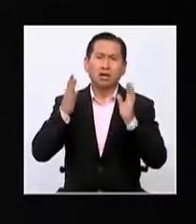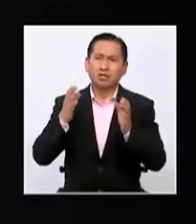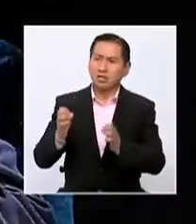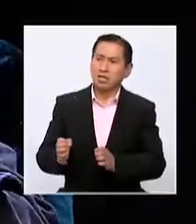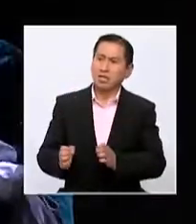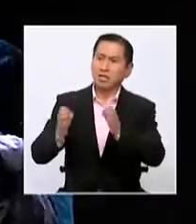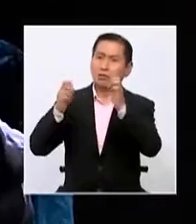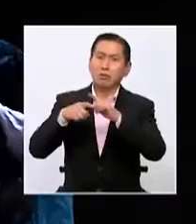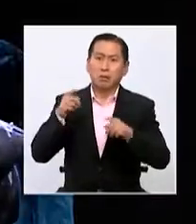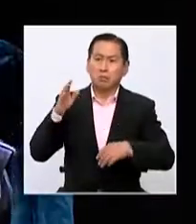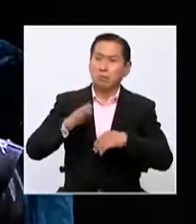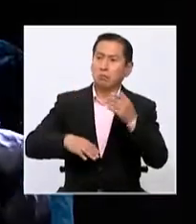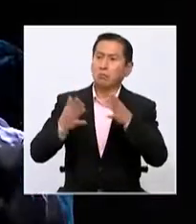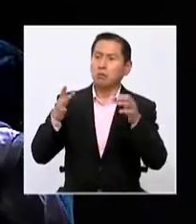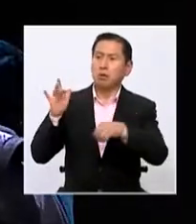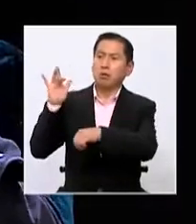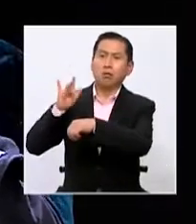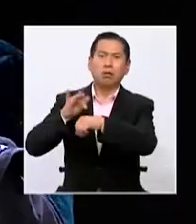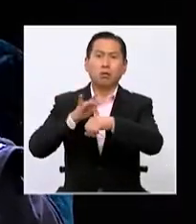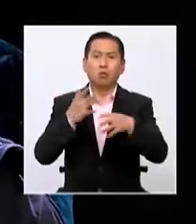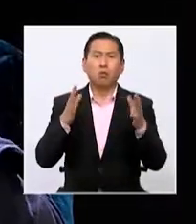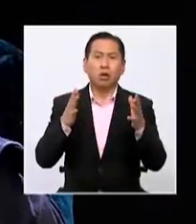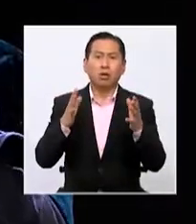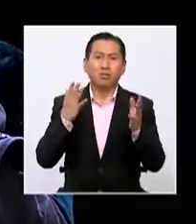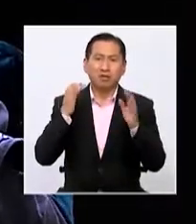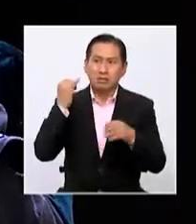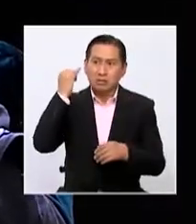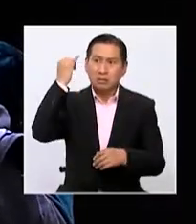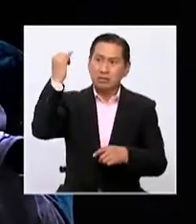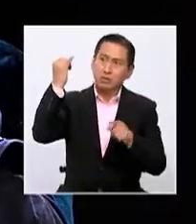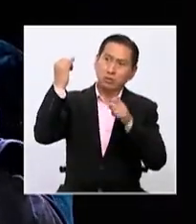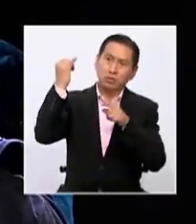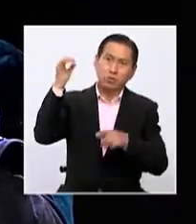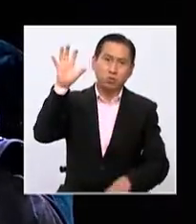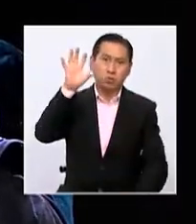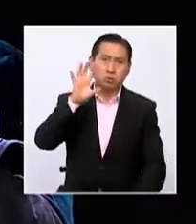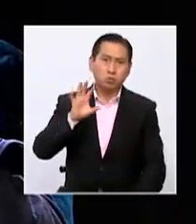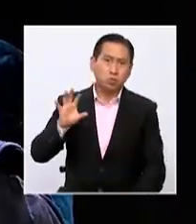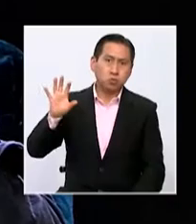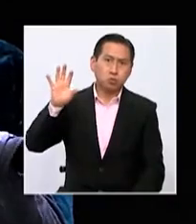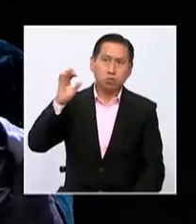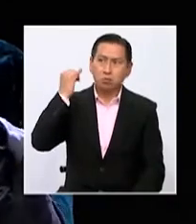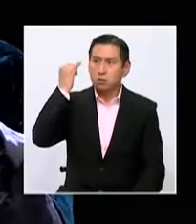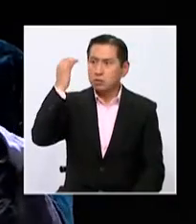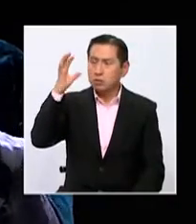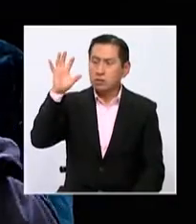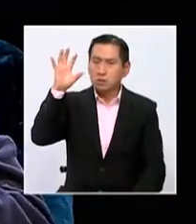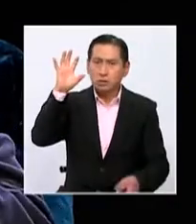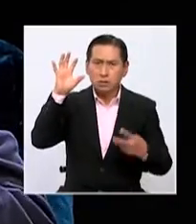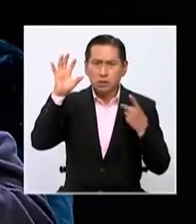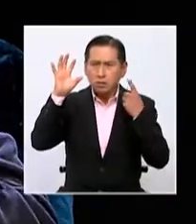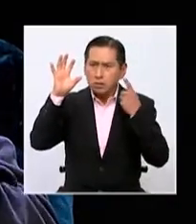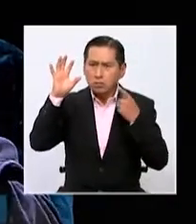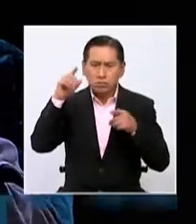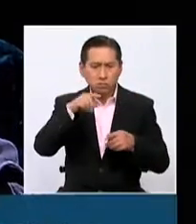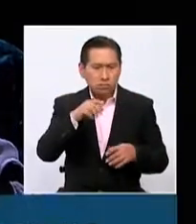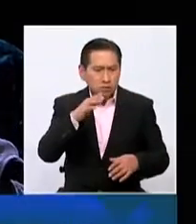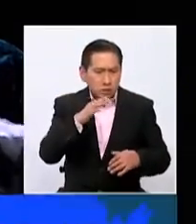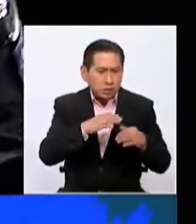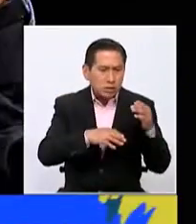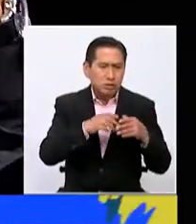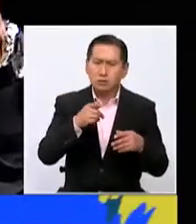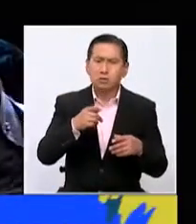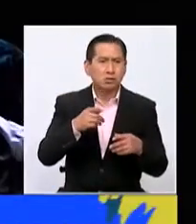paredes reales, que no se pueden tocar. Sin embargo, son más complejas que la edificación misma de